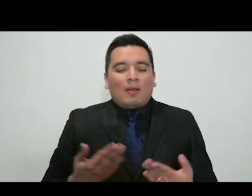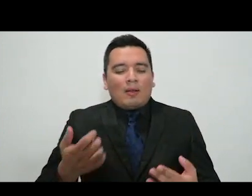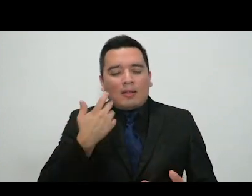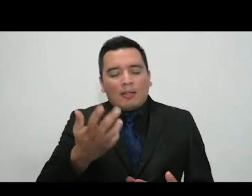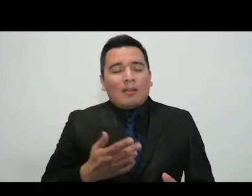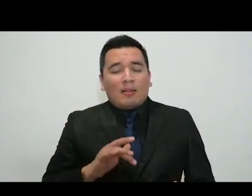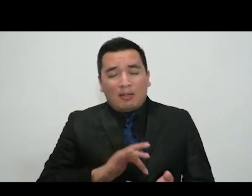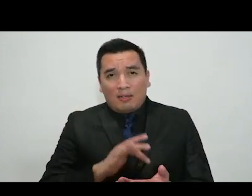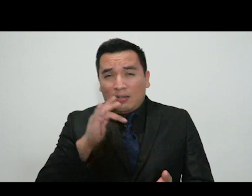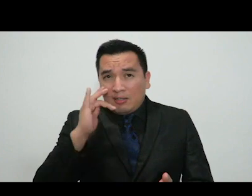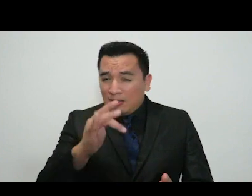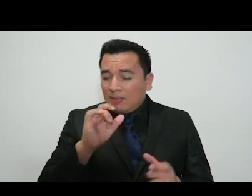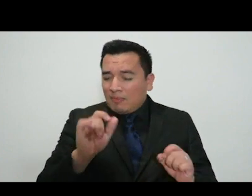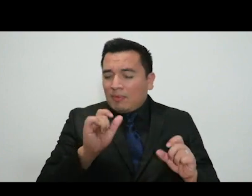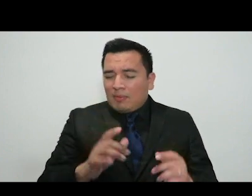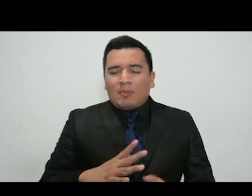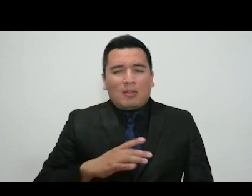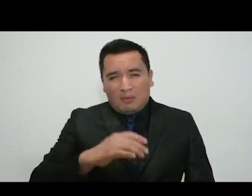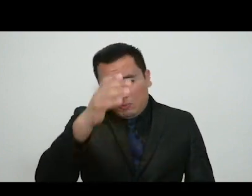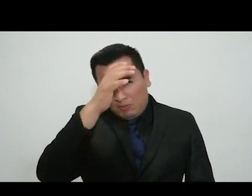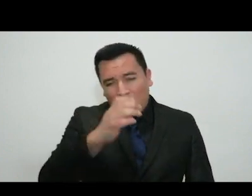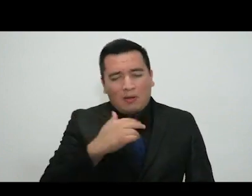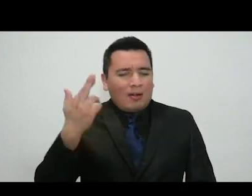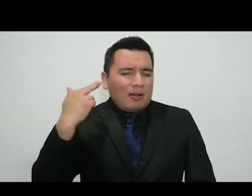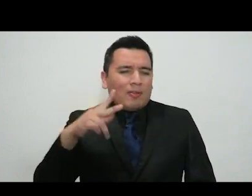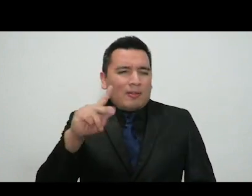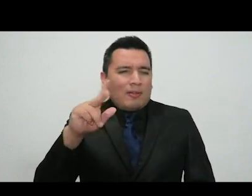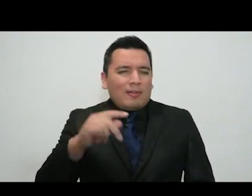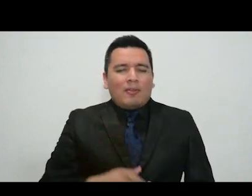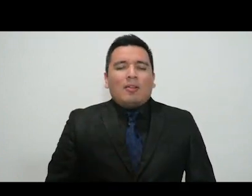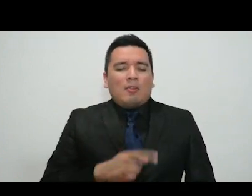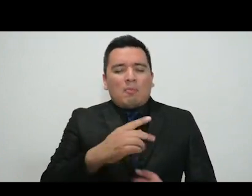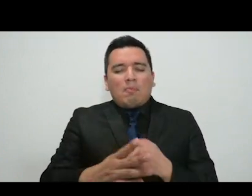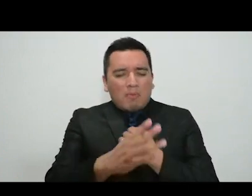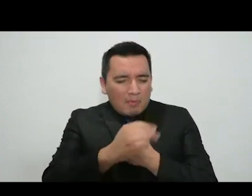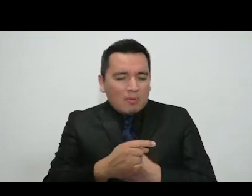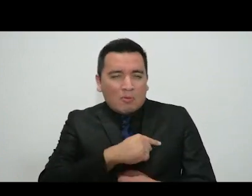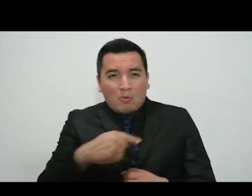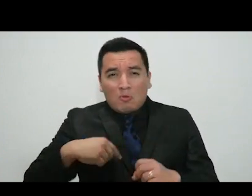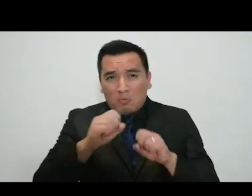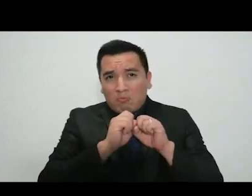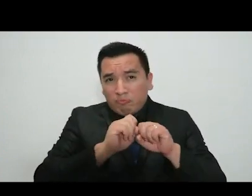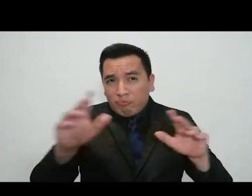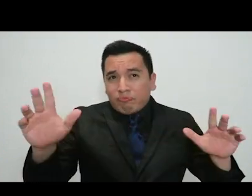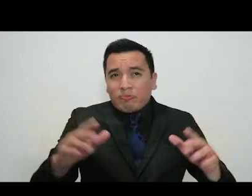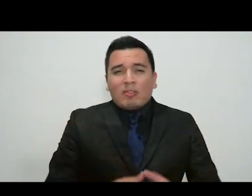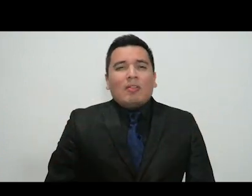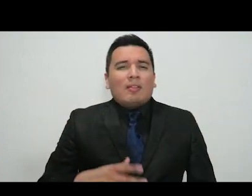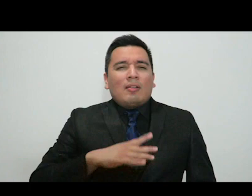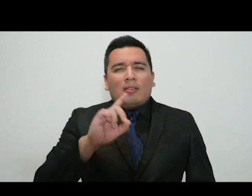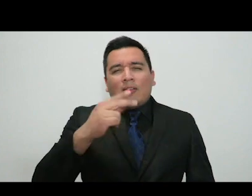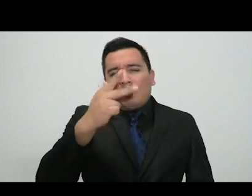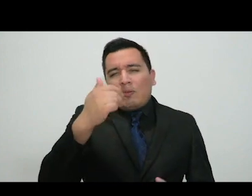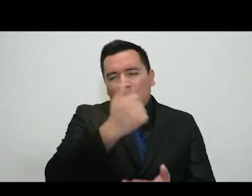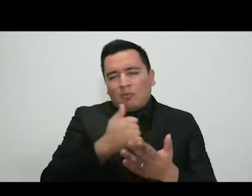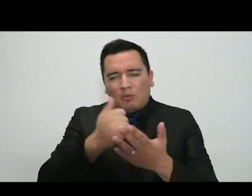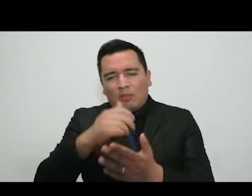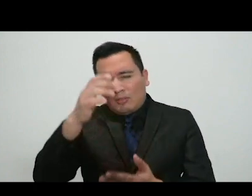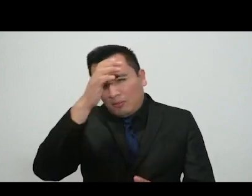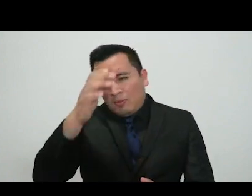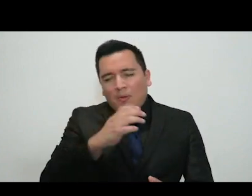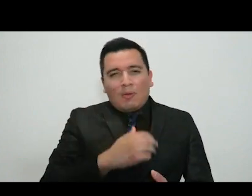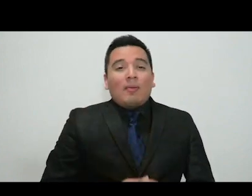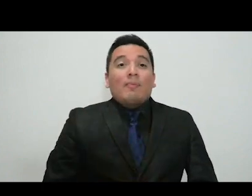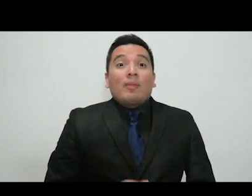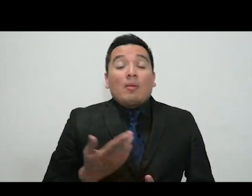también de una manera muy especial a Coahuila Radio y Televisión, que nos permite llegar hasta usted en los 38 municipios de Coahuila. Nos